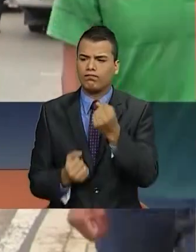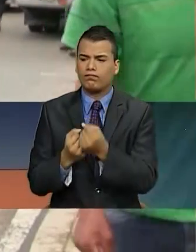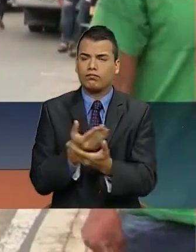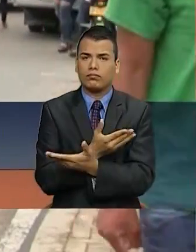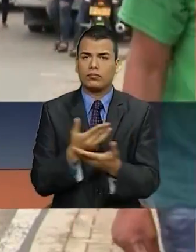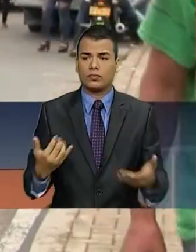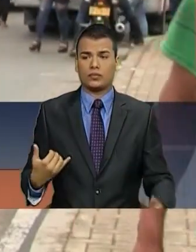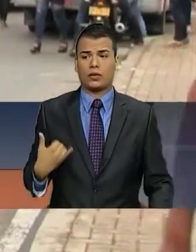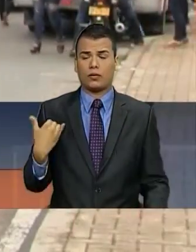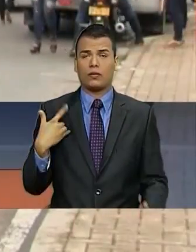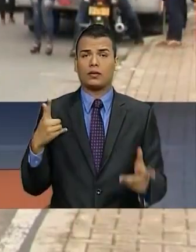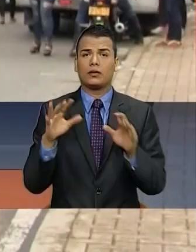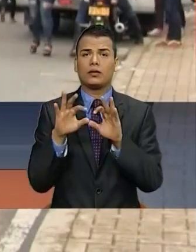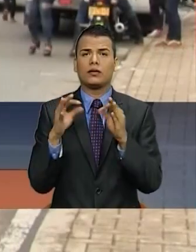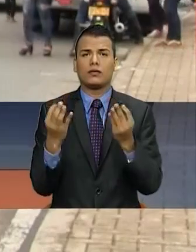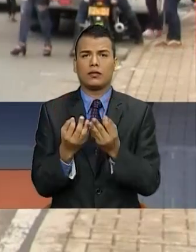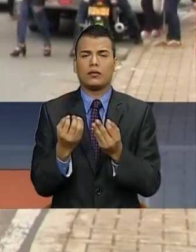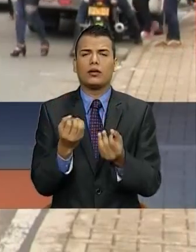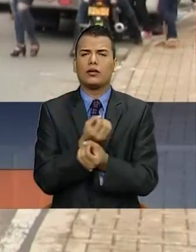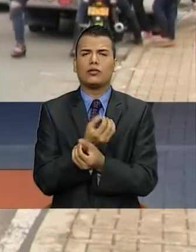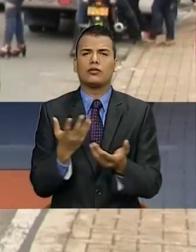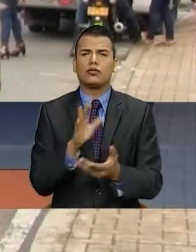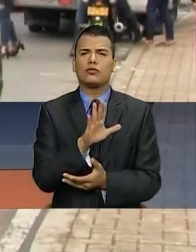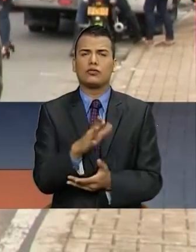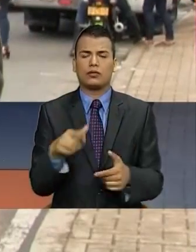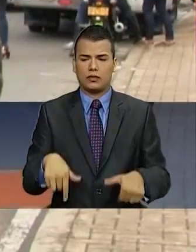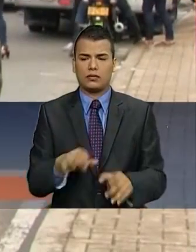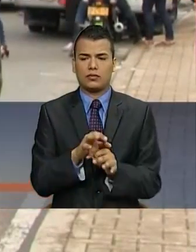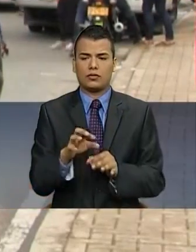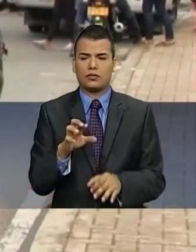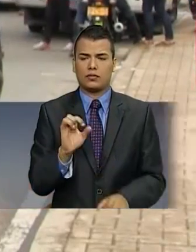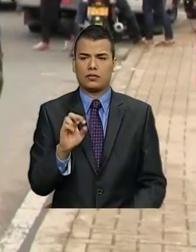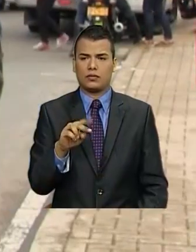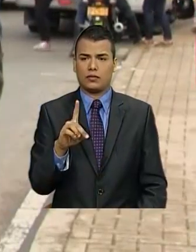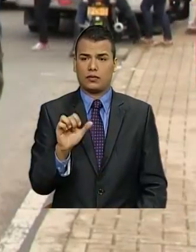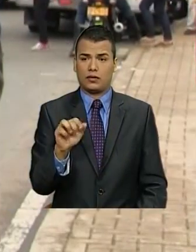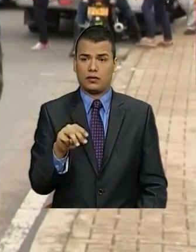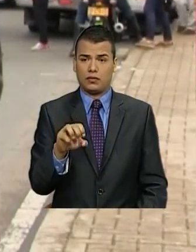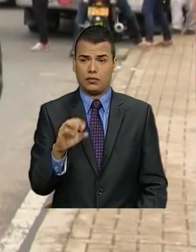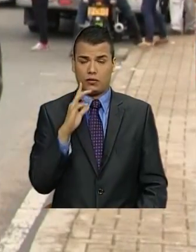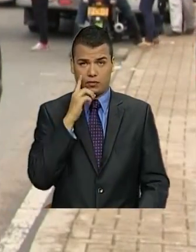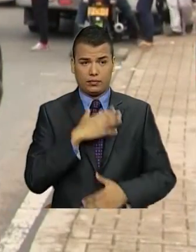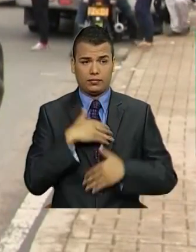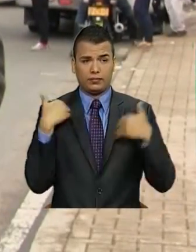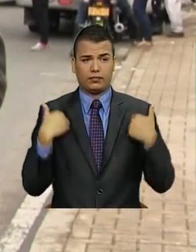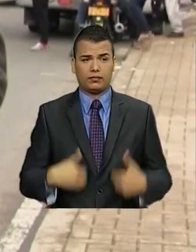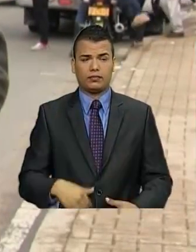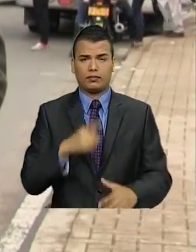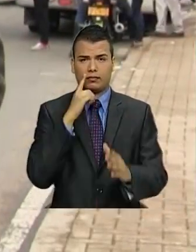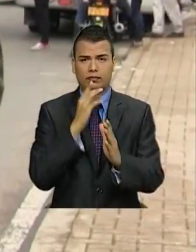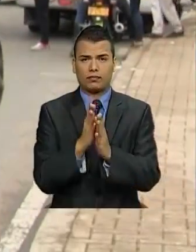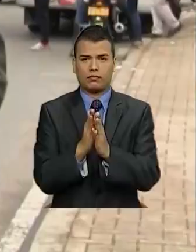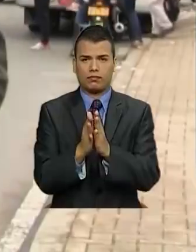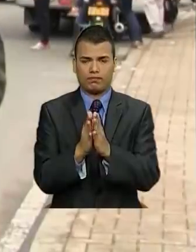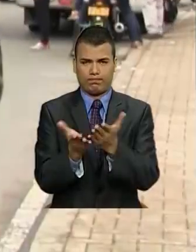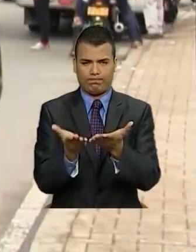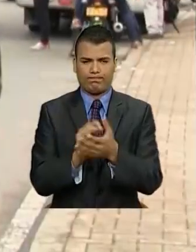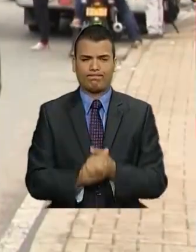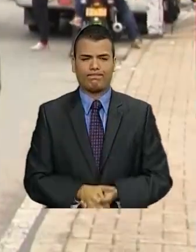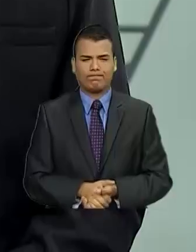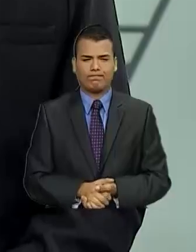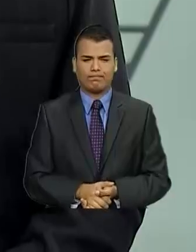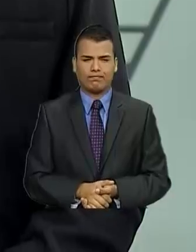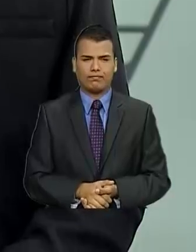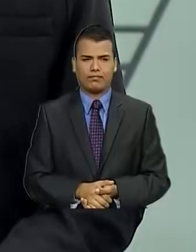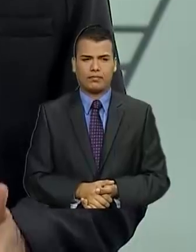jóvenes y sus familiares se encuentra activada aquí en el municipio de Viendamó, centro del departamento del Cauca. Para Telepacífico Noticias, soy Gustavo Alzate